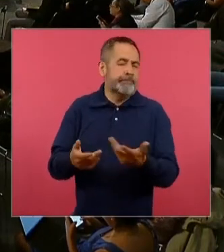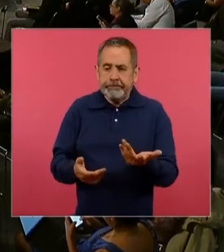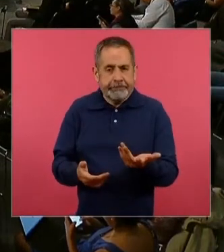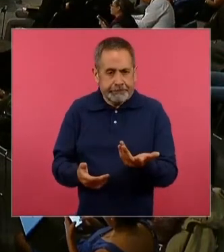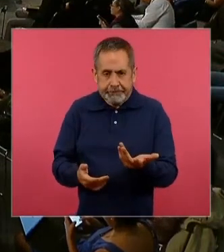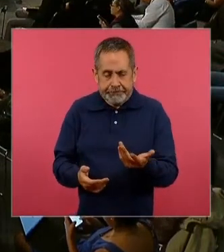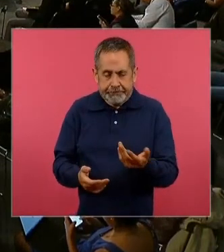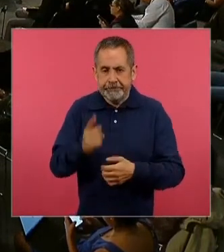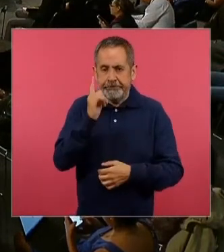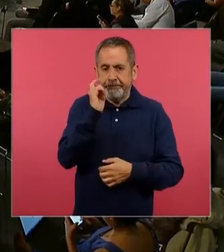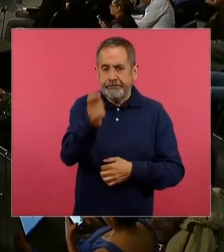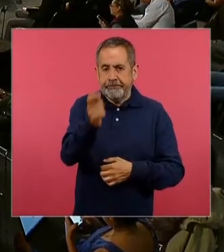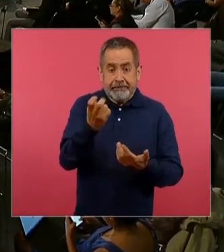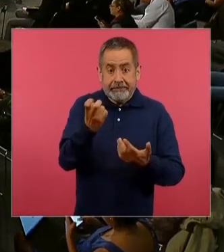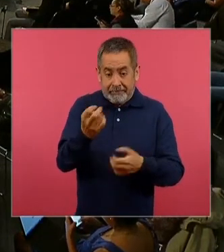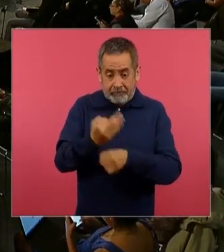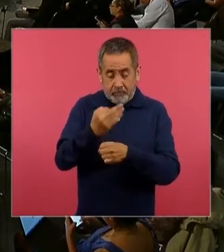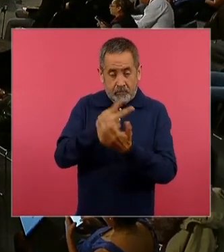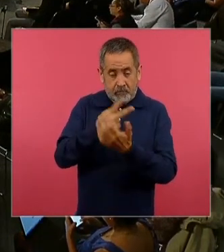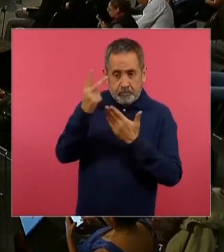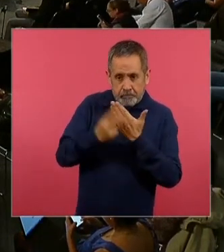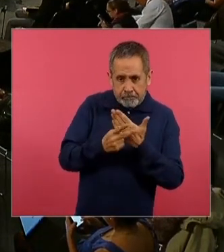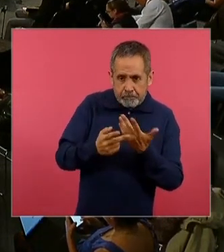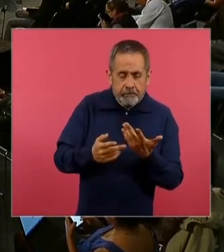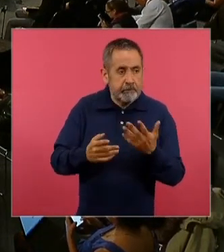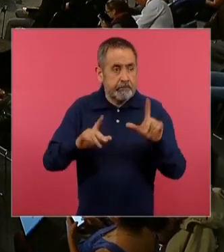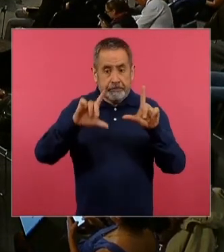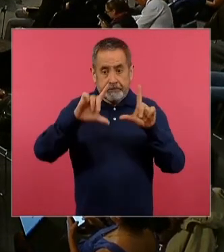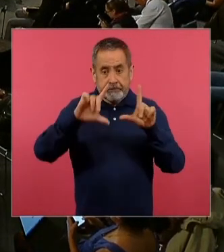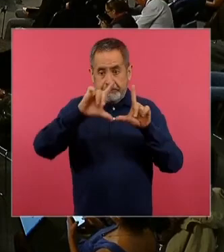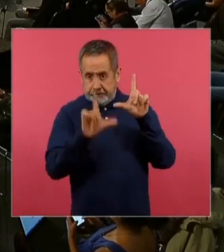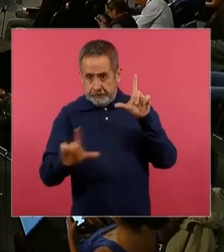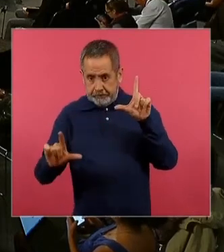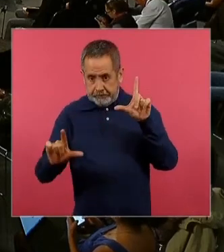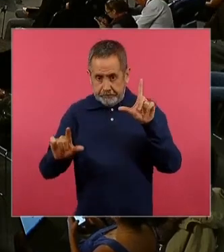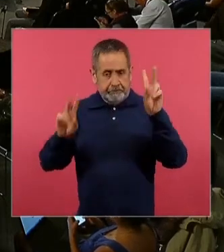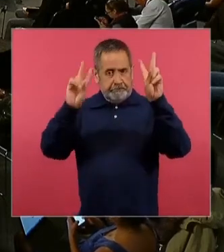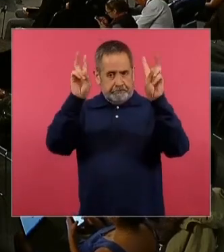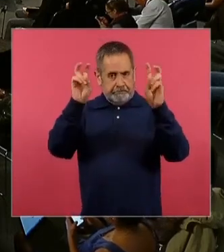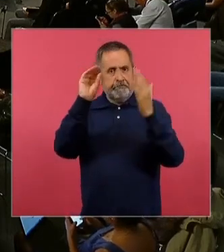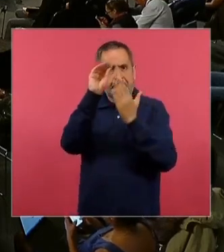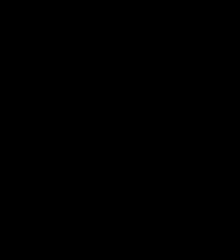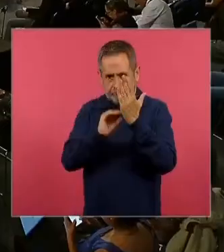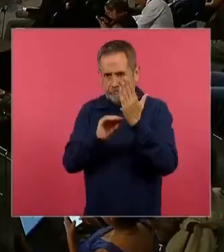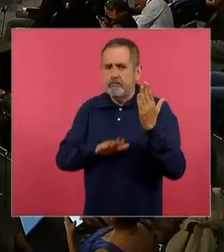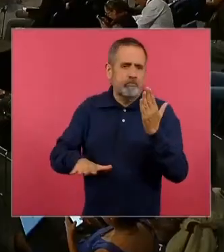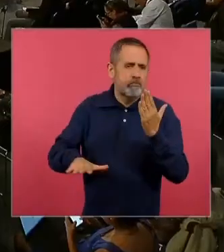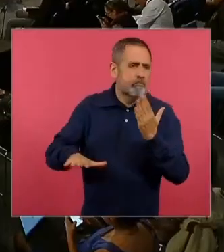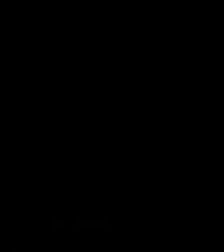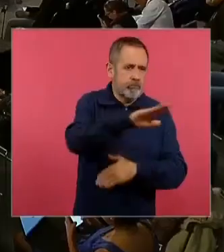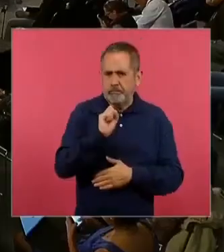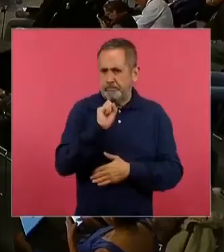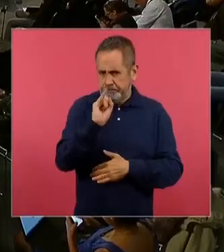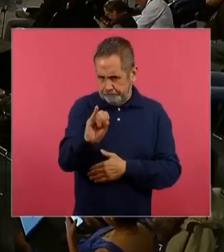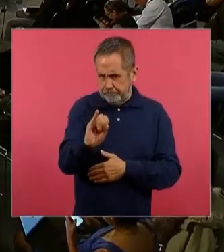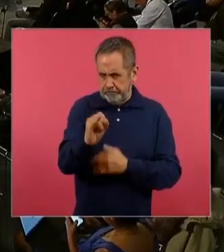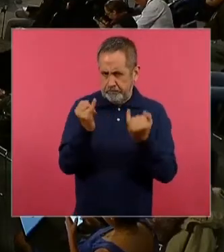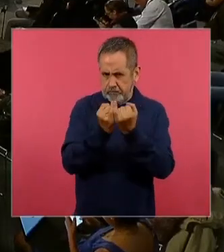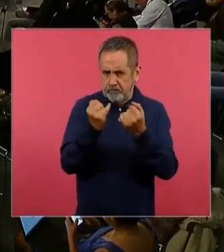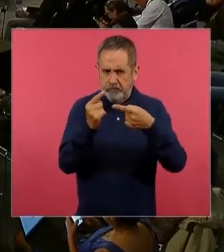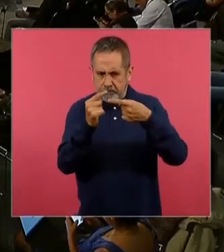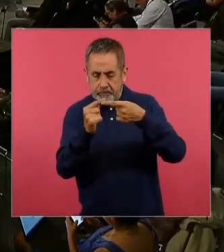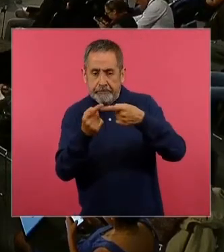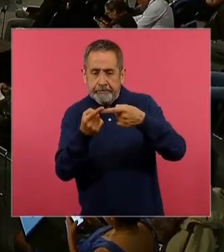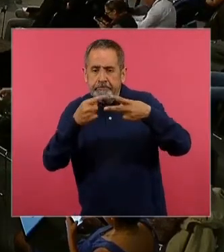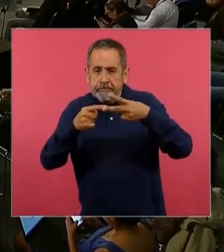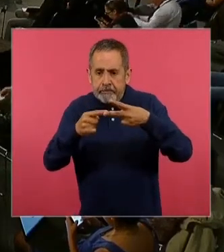equilibrio entre cuál es el contenido nacional, pero al mismo tiempo cuál es la necesidad de